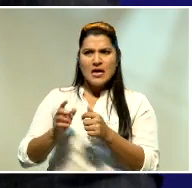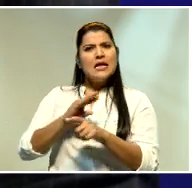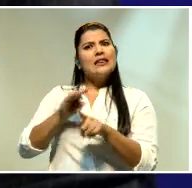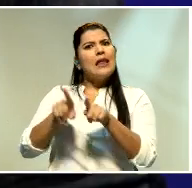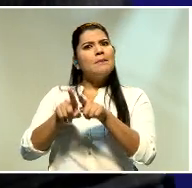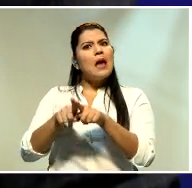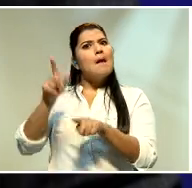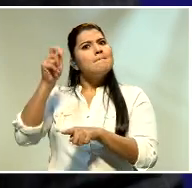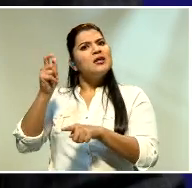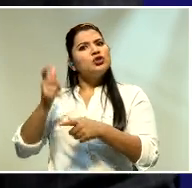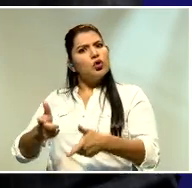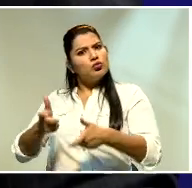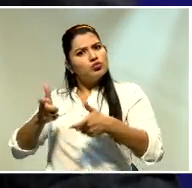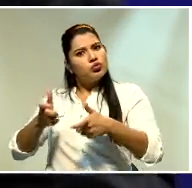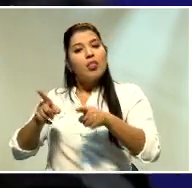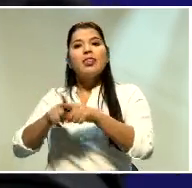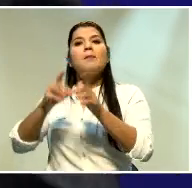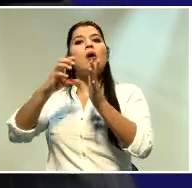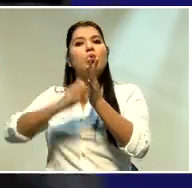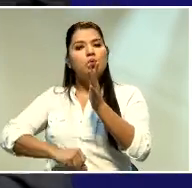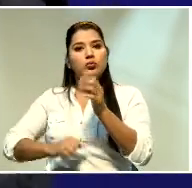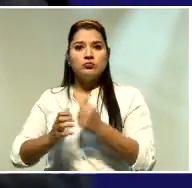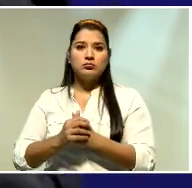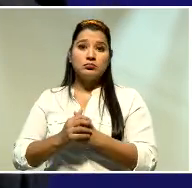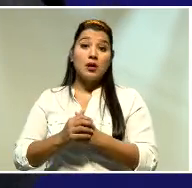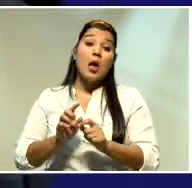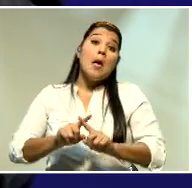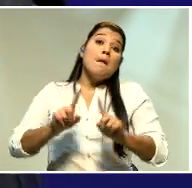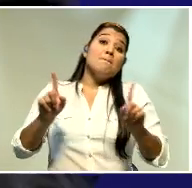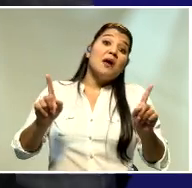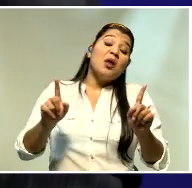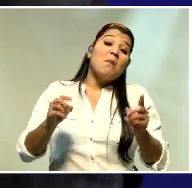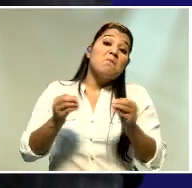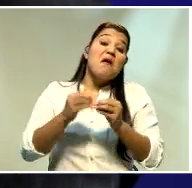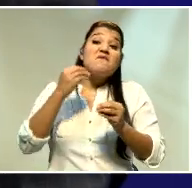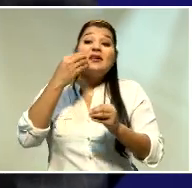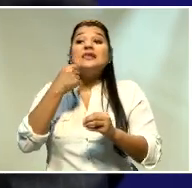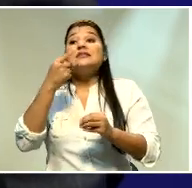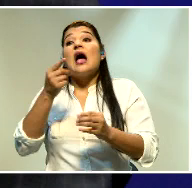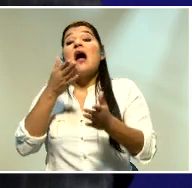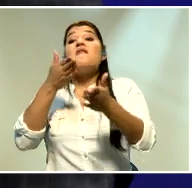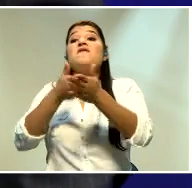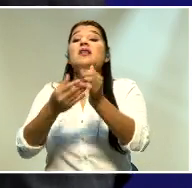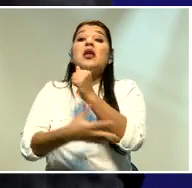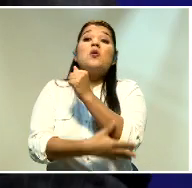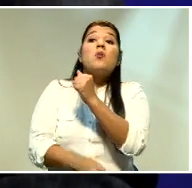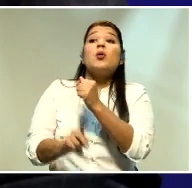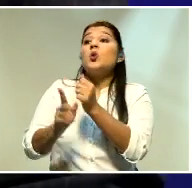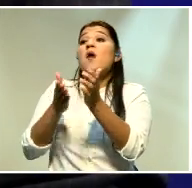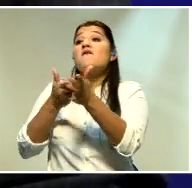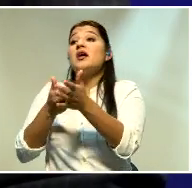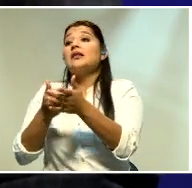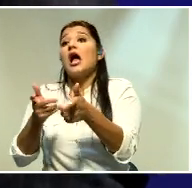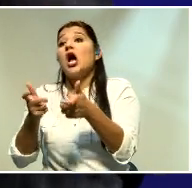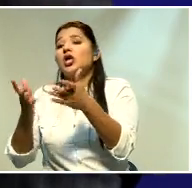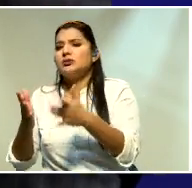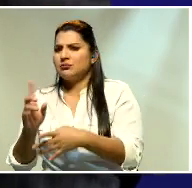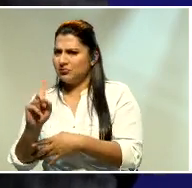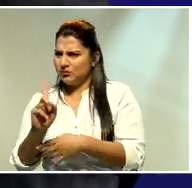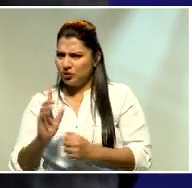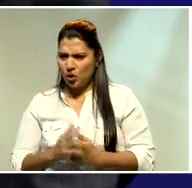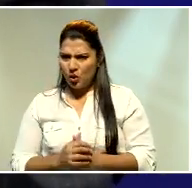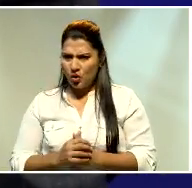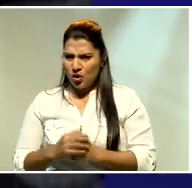había todo este tema de impuestos, es más fácil decir, le van a quitar la plata a los pobres y no van a tocar a los ricos. Y eso no ha sido el caso. En los